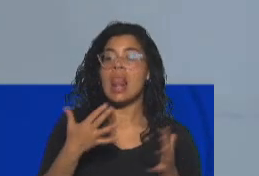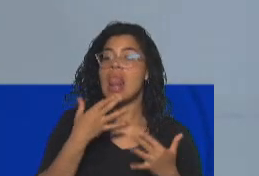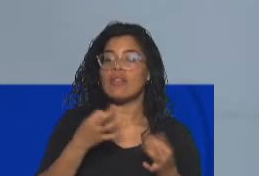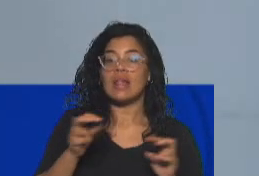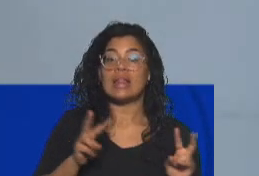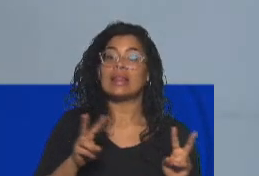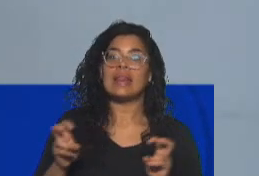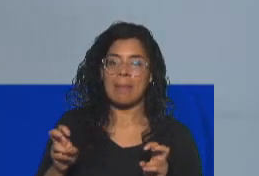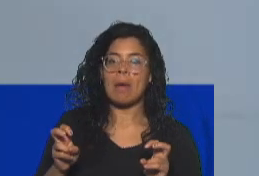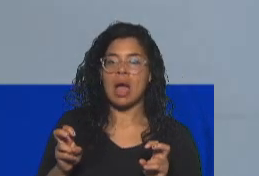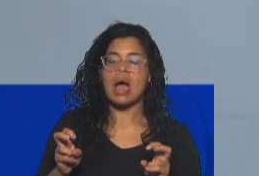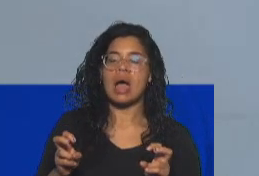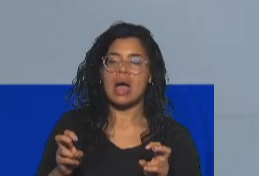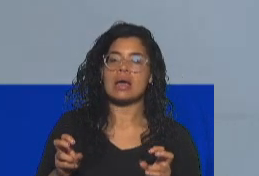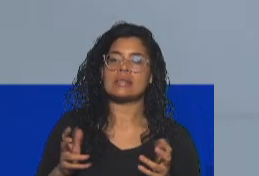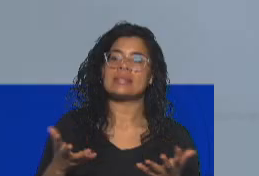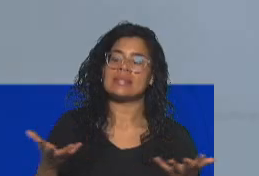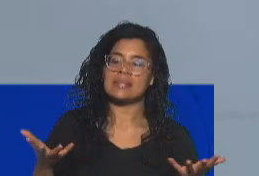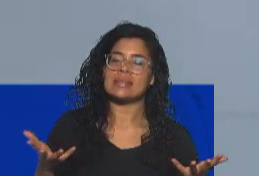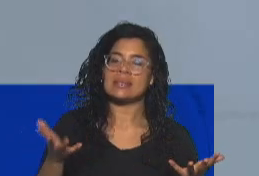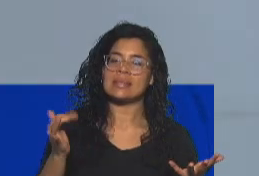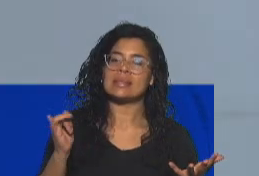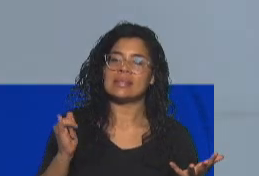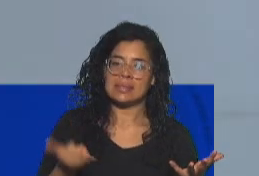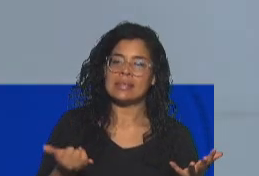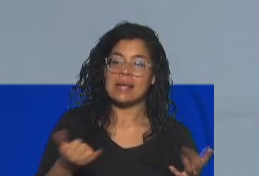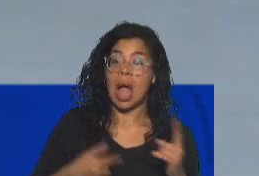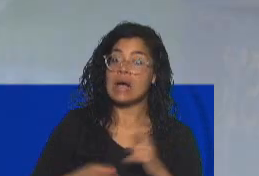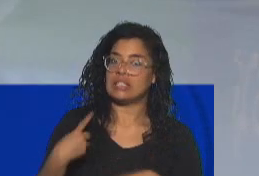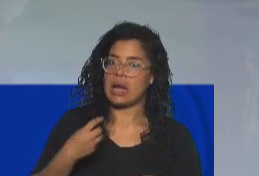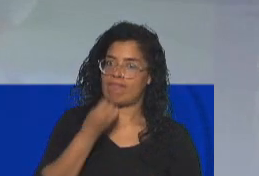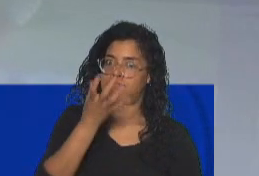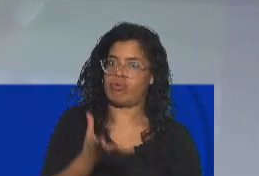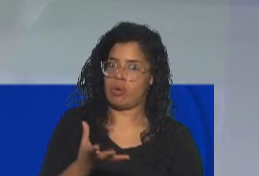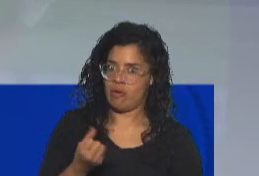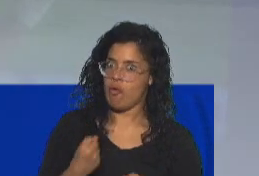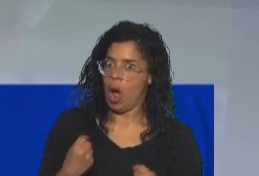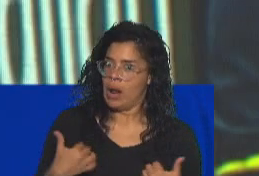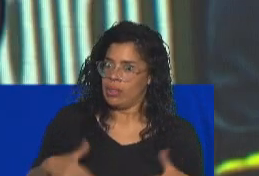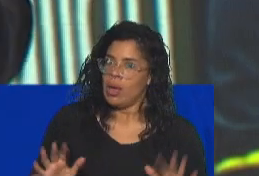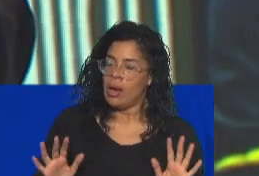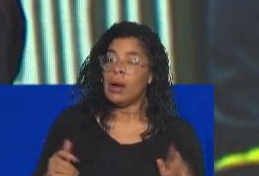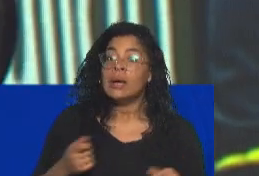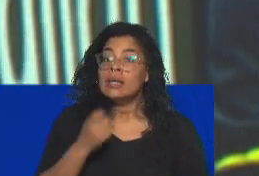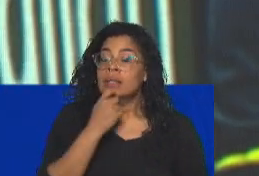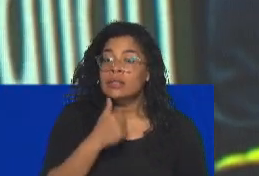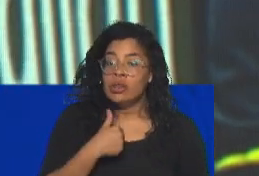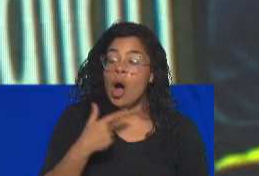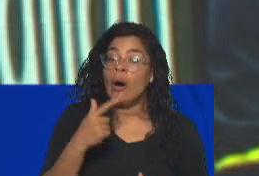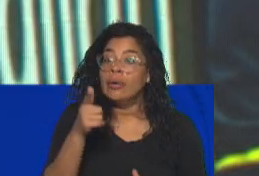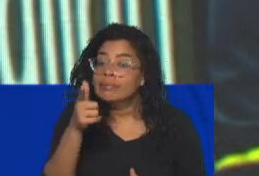que significó justamente la declaración fuerte de ayer. Que si teníamos un fragmento, yo era partidario de ponerla